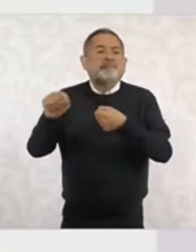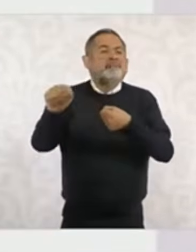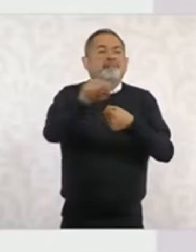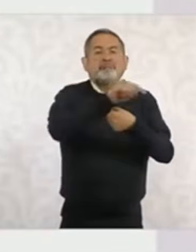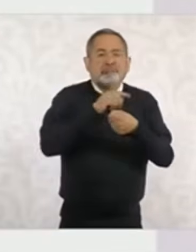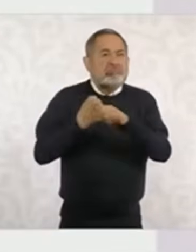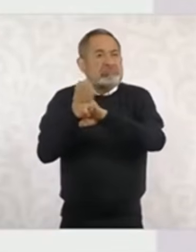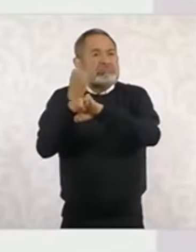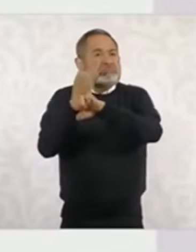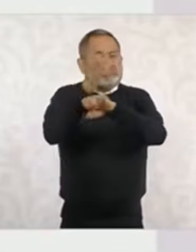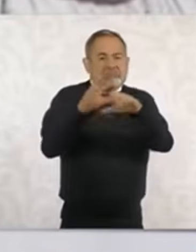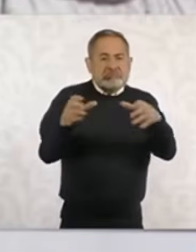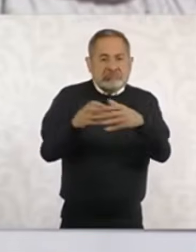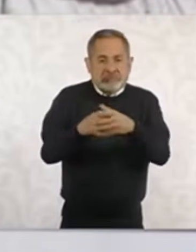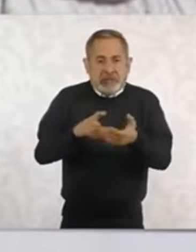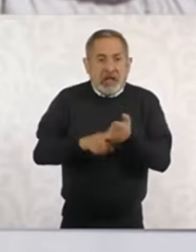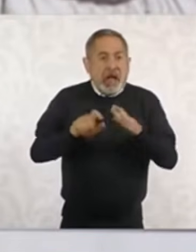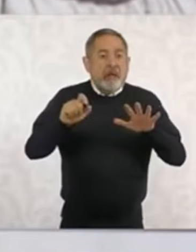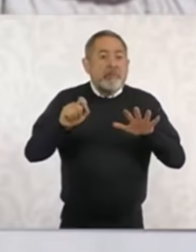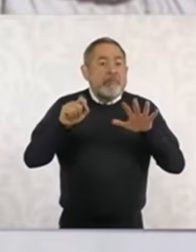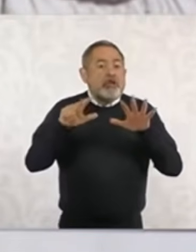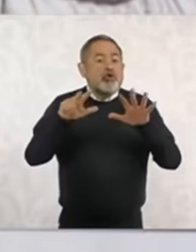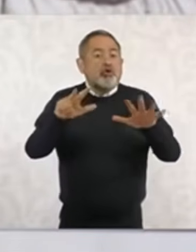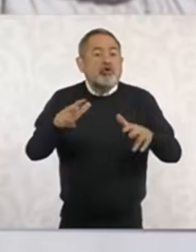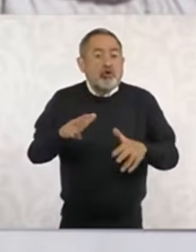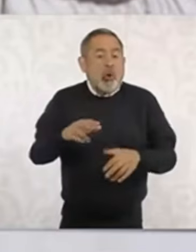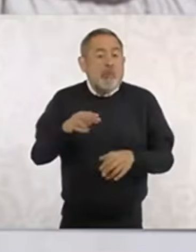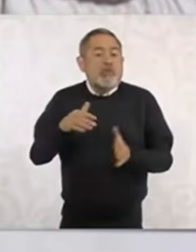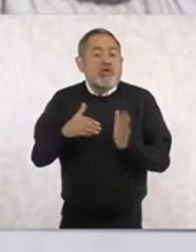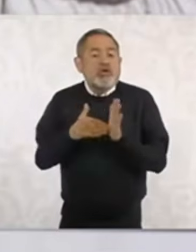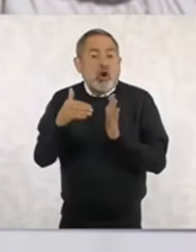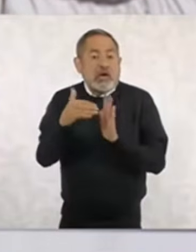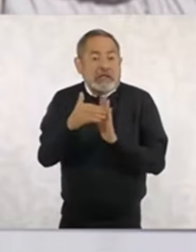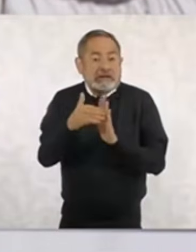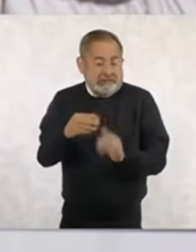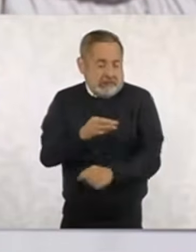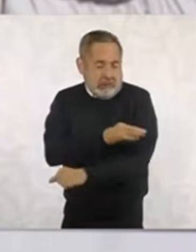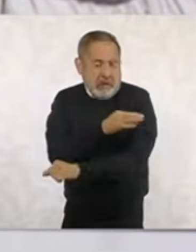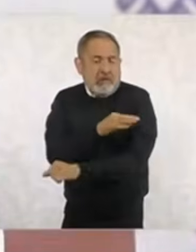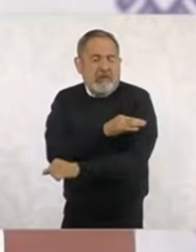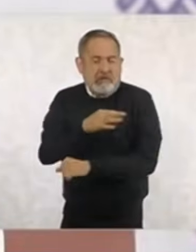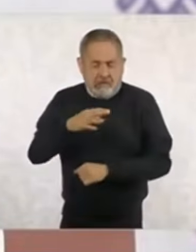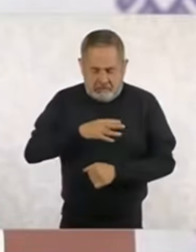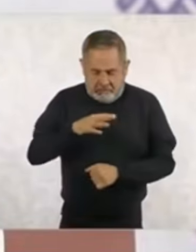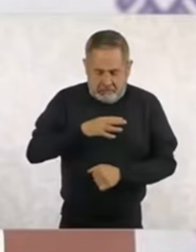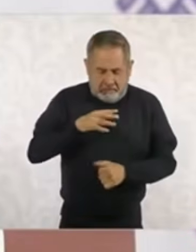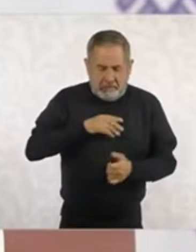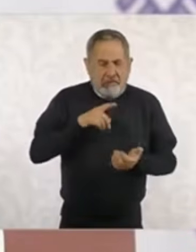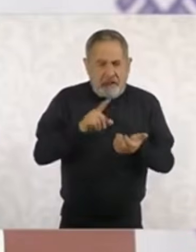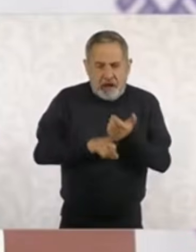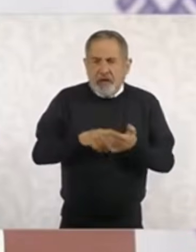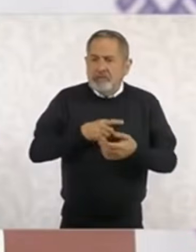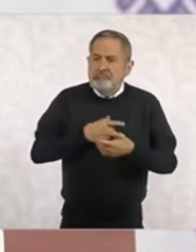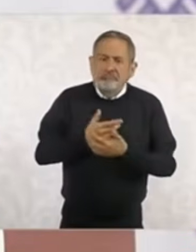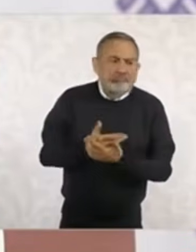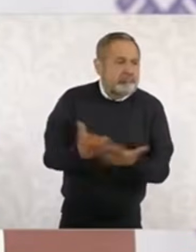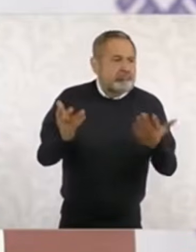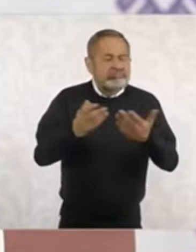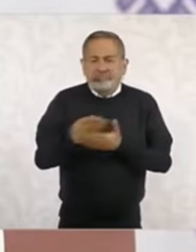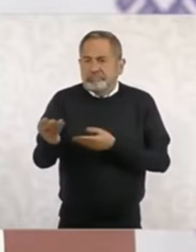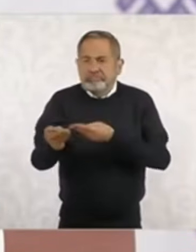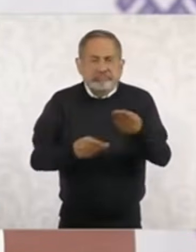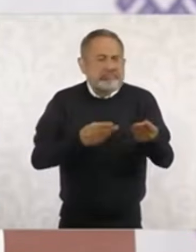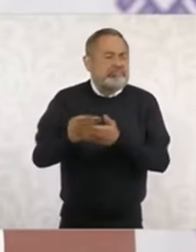los estados. Hay 28 millones de vacunas y estamos con una estrategia de distribución adecuada. Ese es